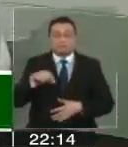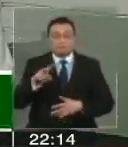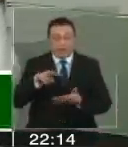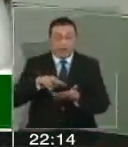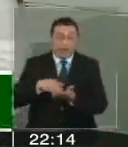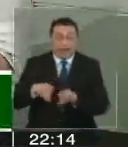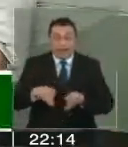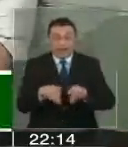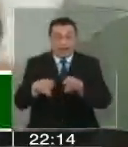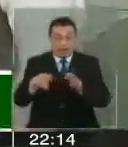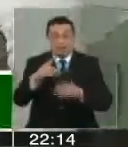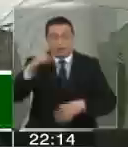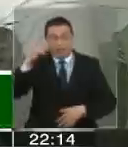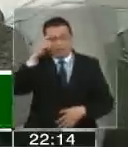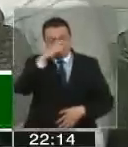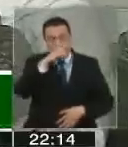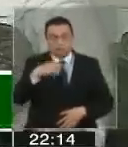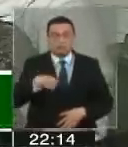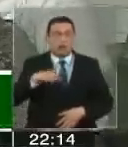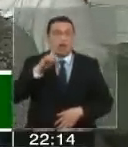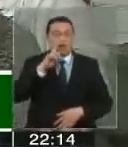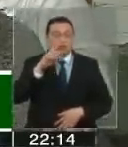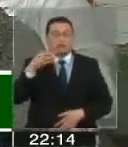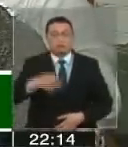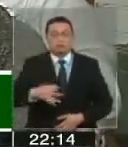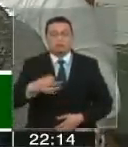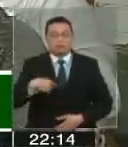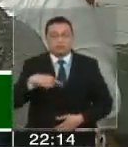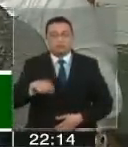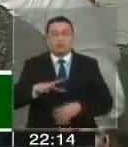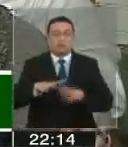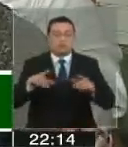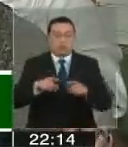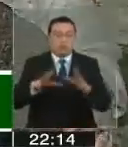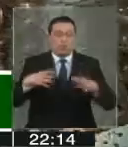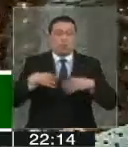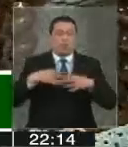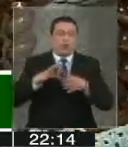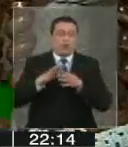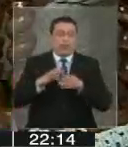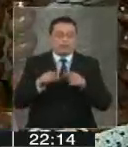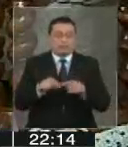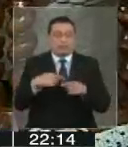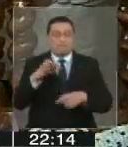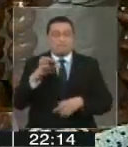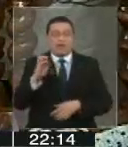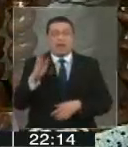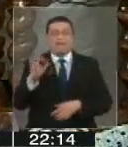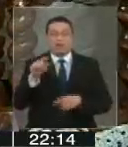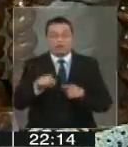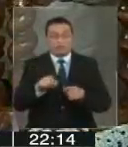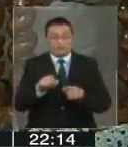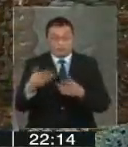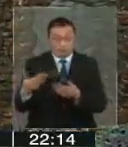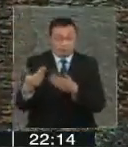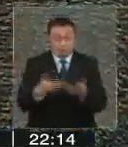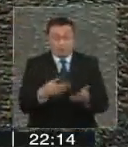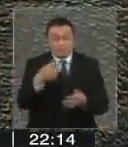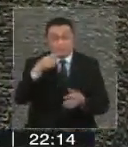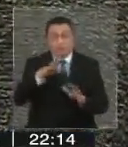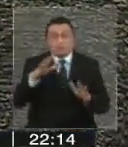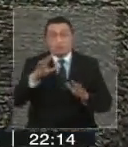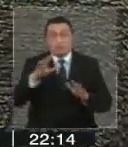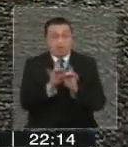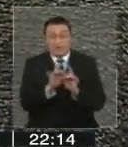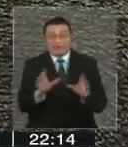vez difícil, aunque yo tengo que destacar que somos súper bendecidos de tener al Pablo con este síndrome que los hace